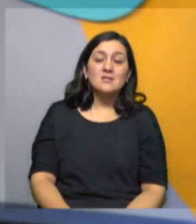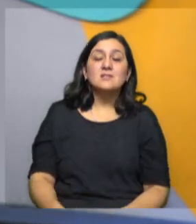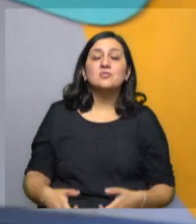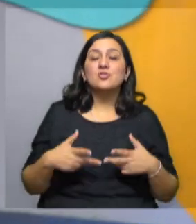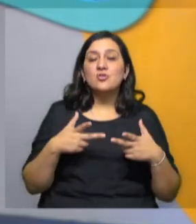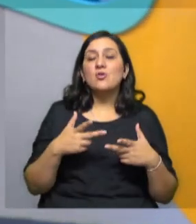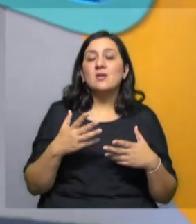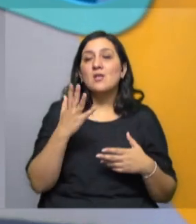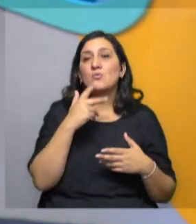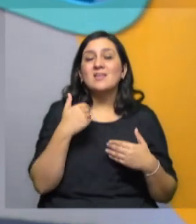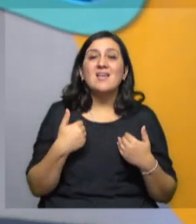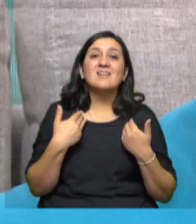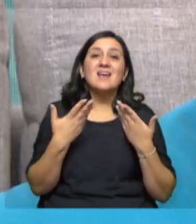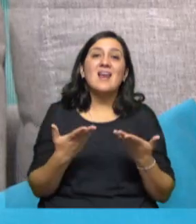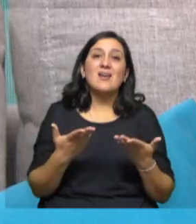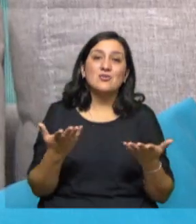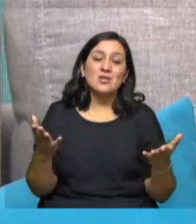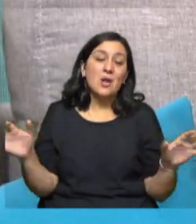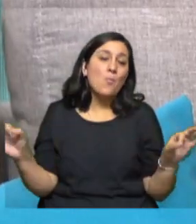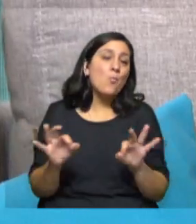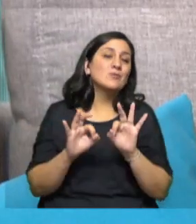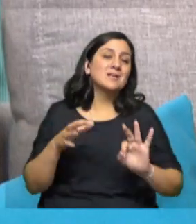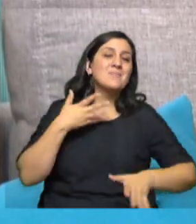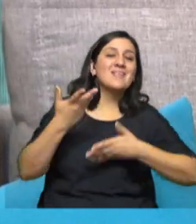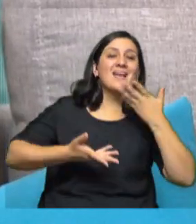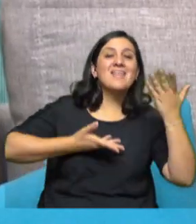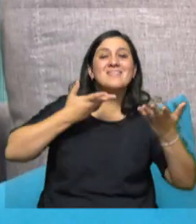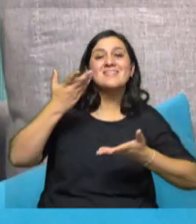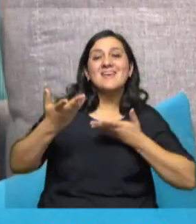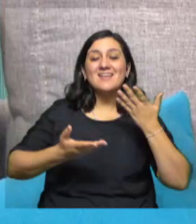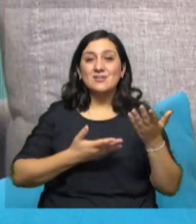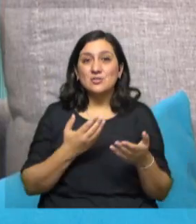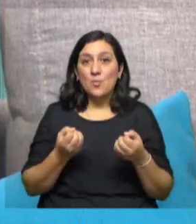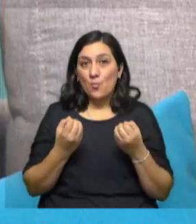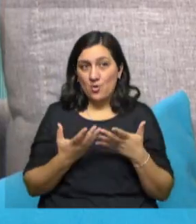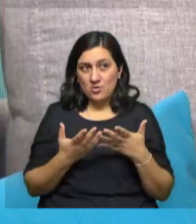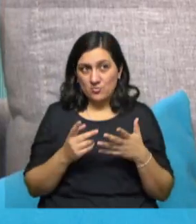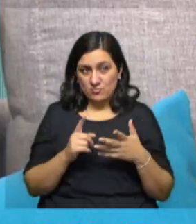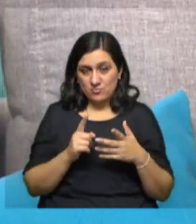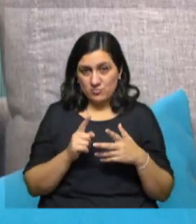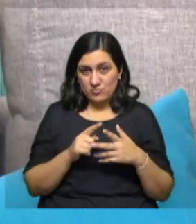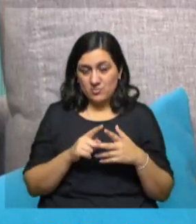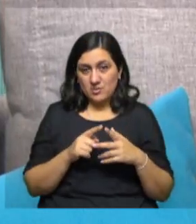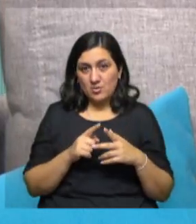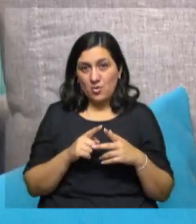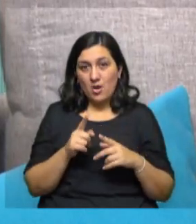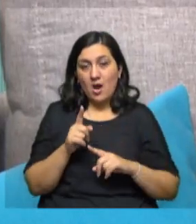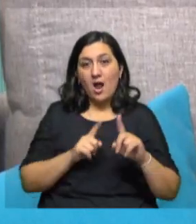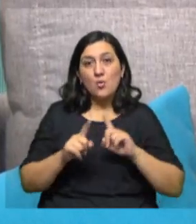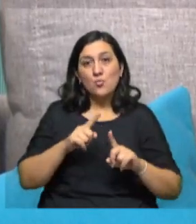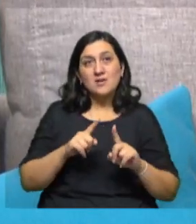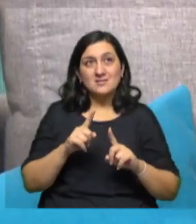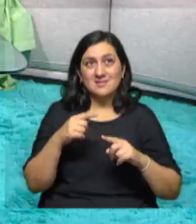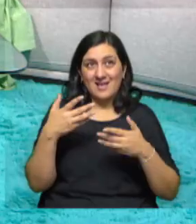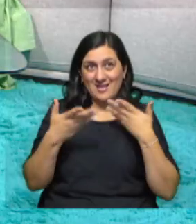gustaría regalarnos musicalmente ahora? Bueno, tengo un larga duración de unas 14 temas.